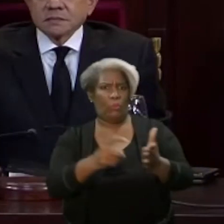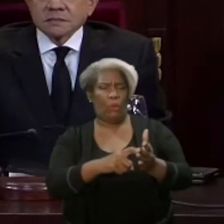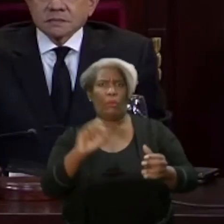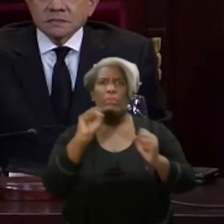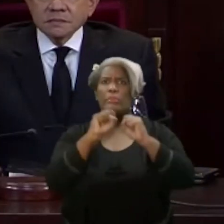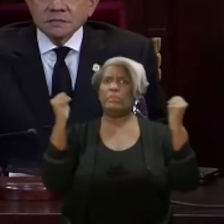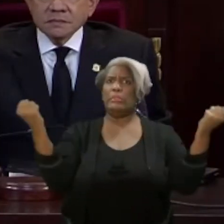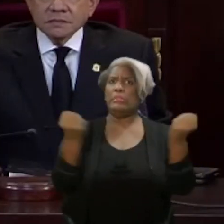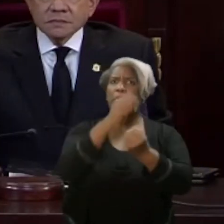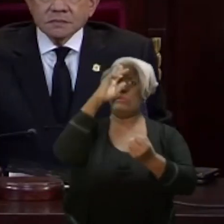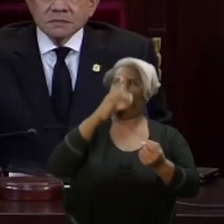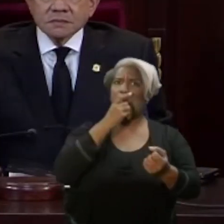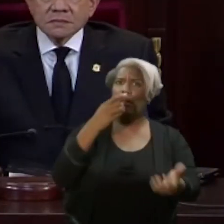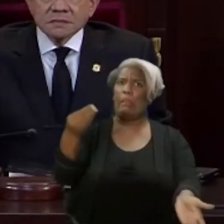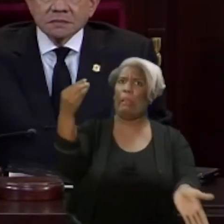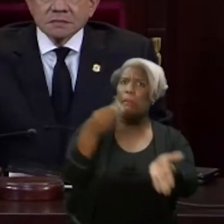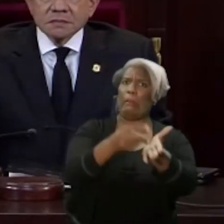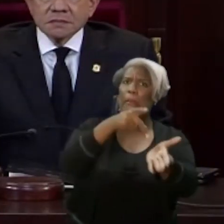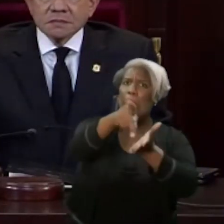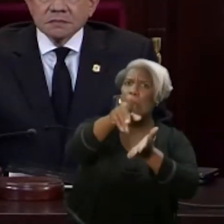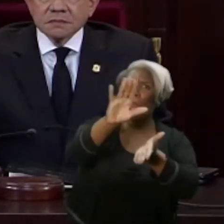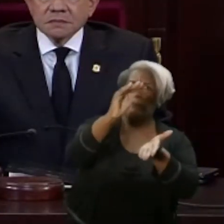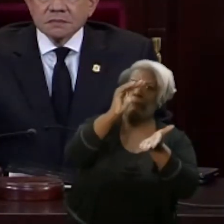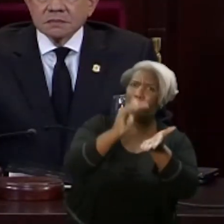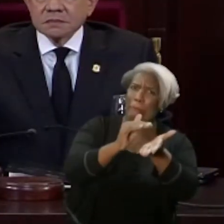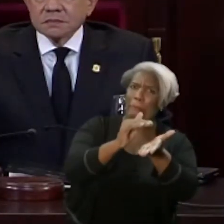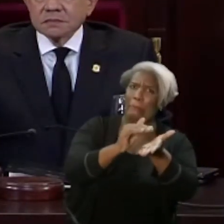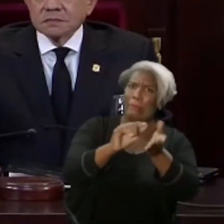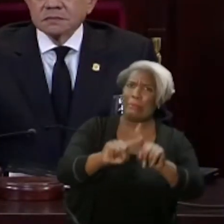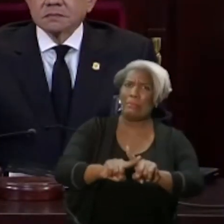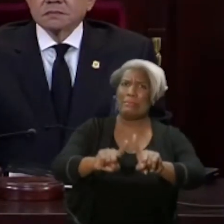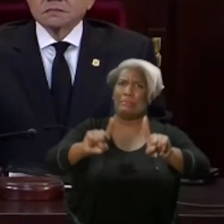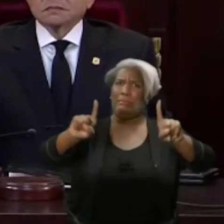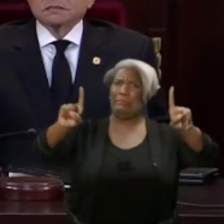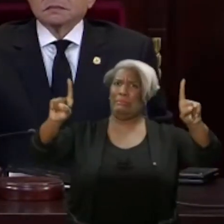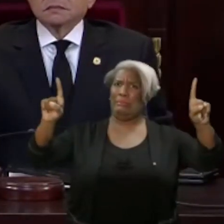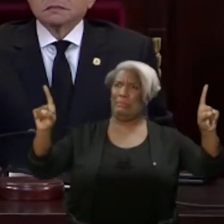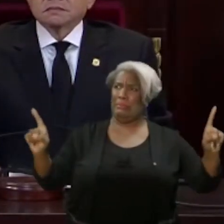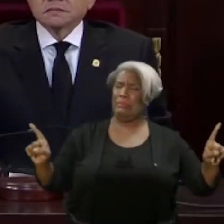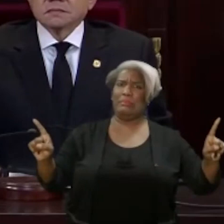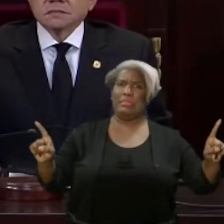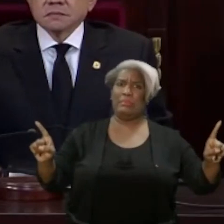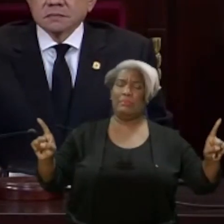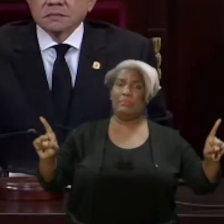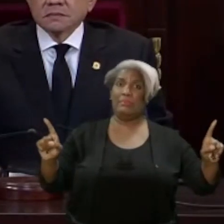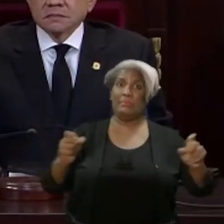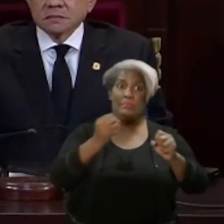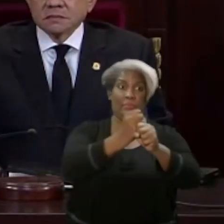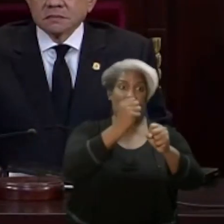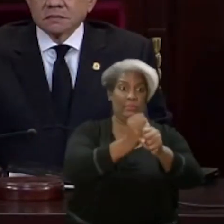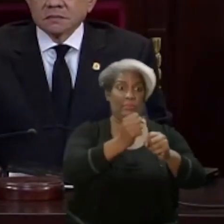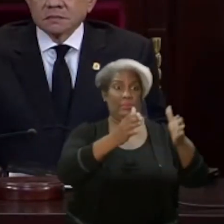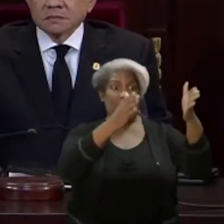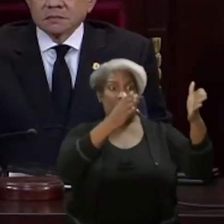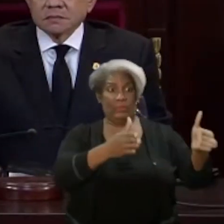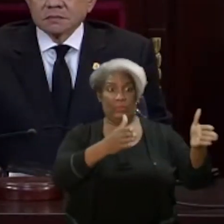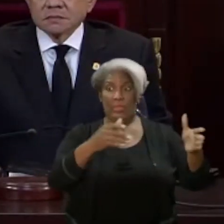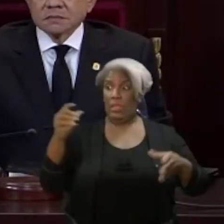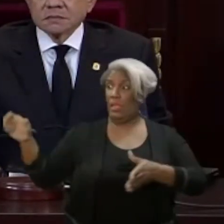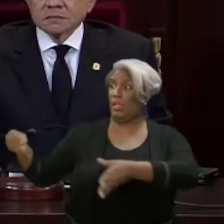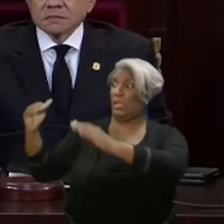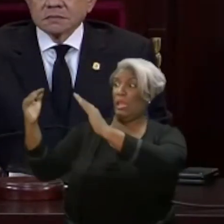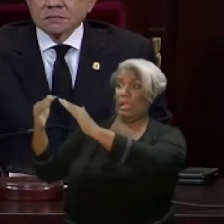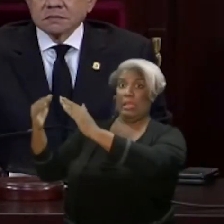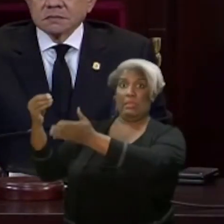importante brecha entre el salario nominal y el salario real. Esto es la cantidad de dinero que gana un trabajador y el costo de la canasta